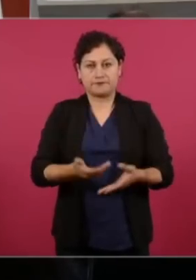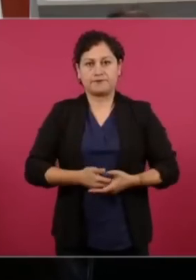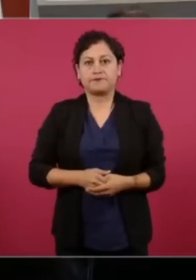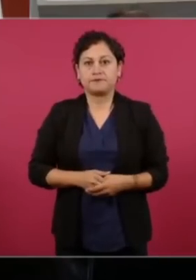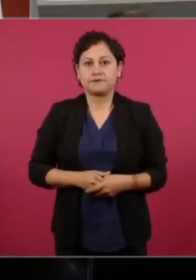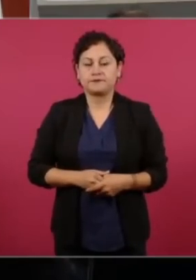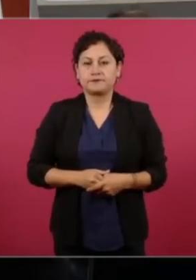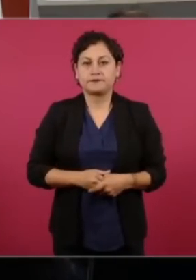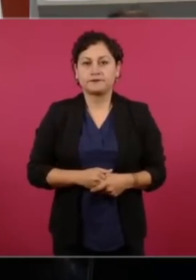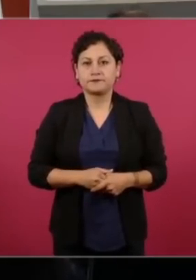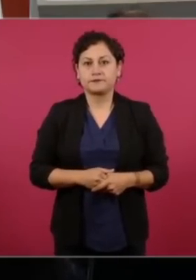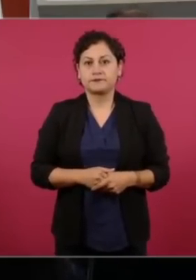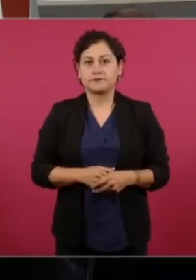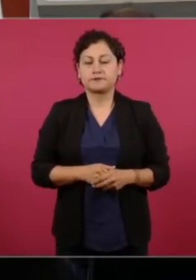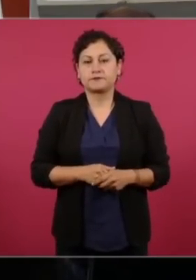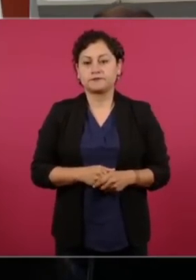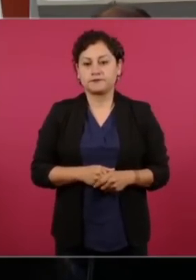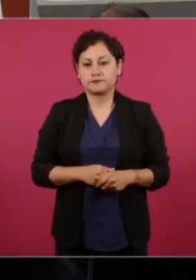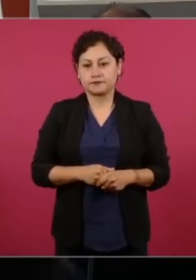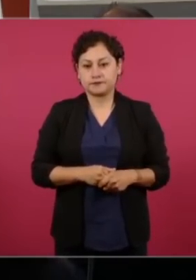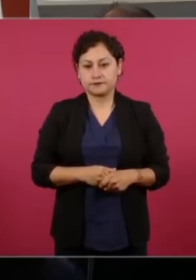Sí.